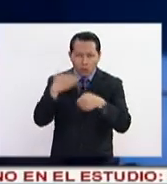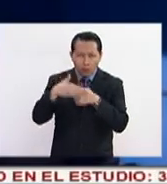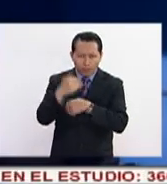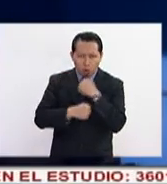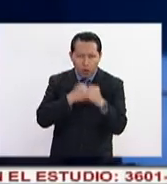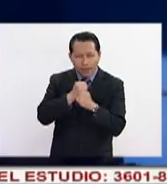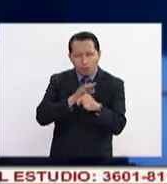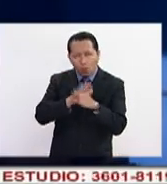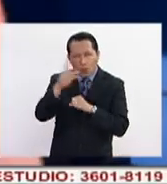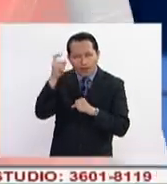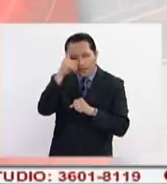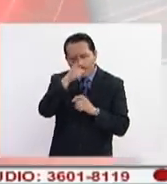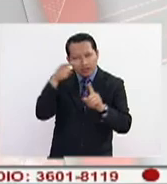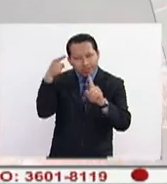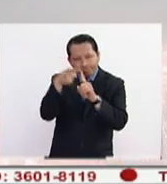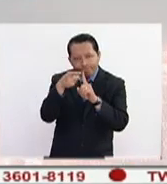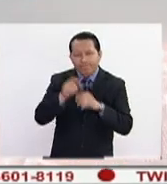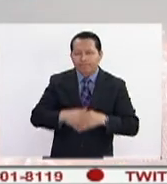próximos años.